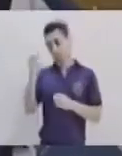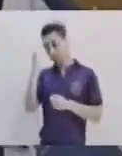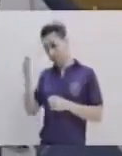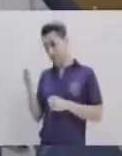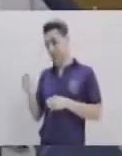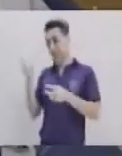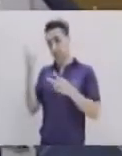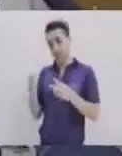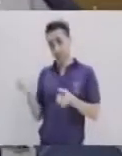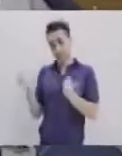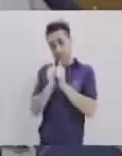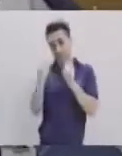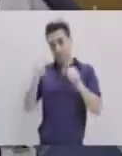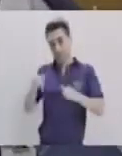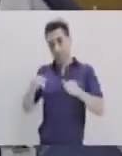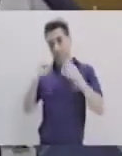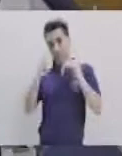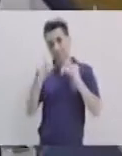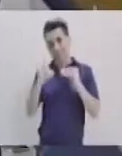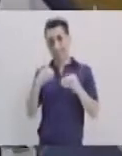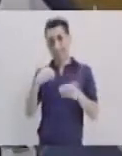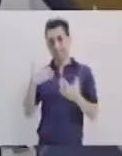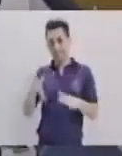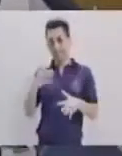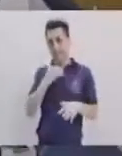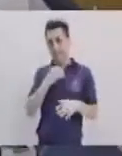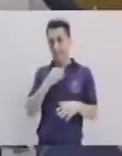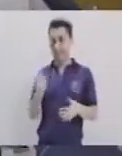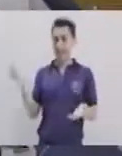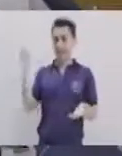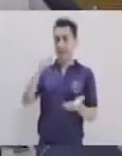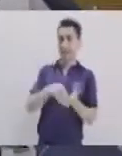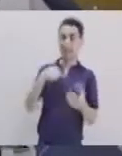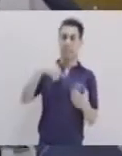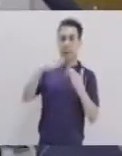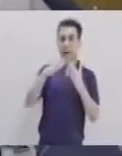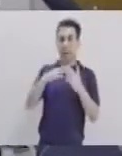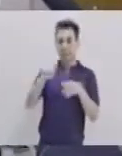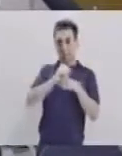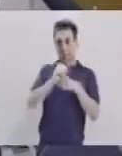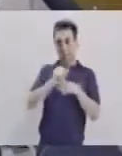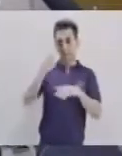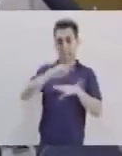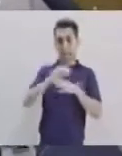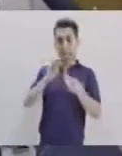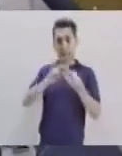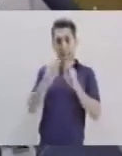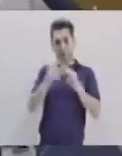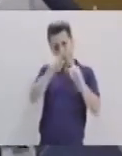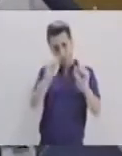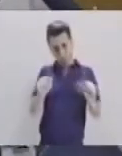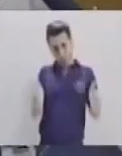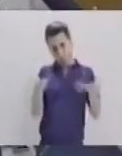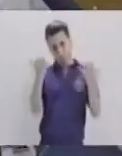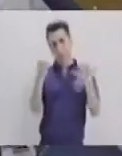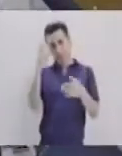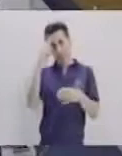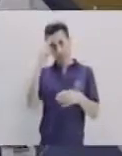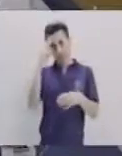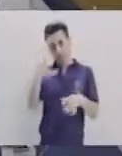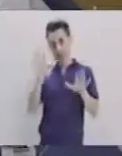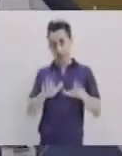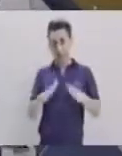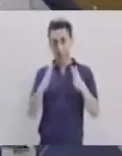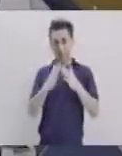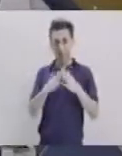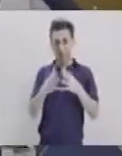gracias nuevamente por habernos acompañado el día de hoy. Yo ya quiero regresar a mi casa para seguir practicando. Los motivo a que ustedes también lo hagan.